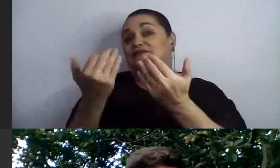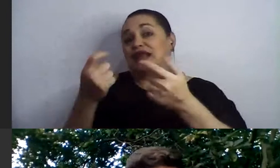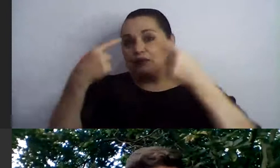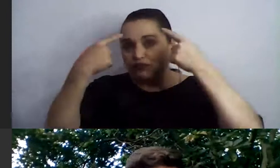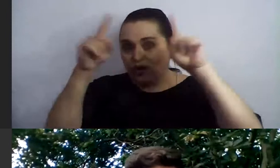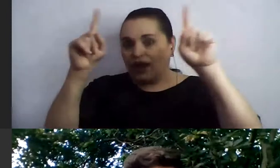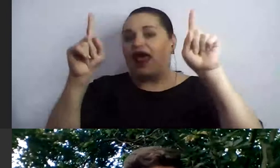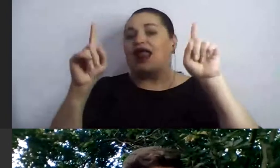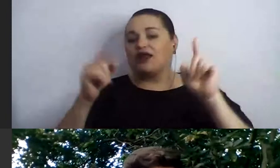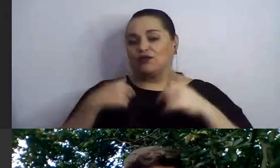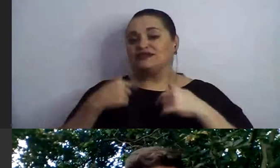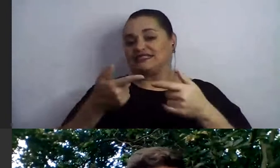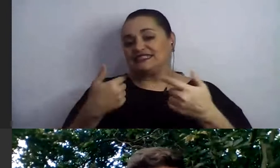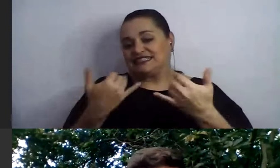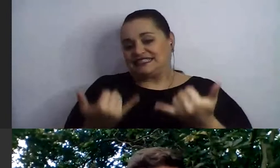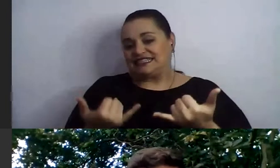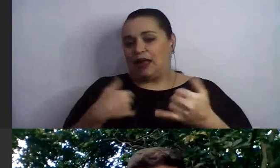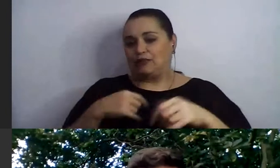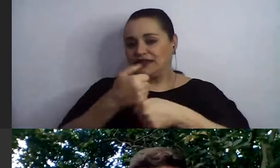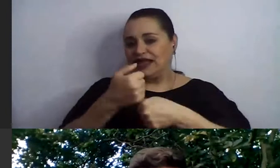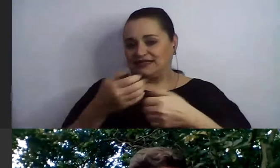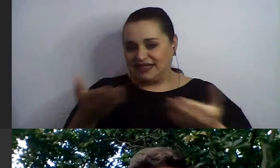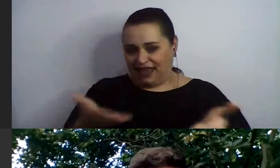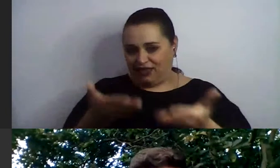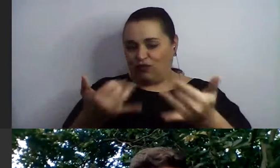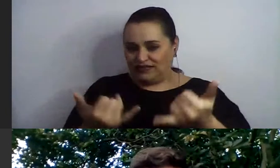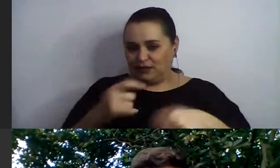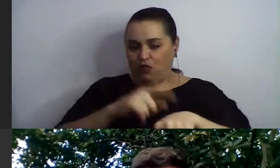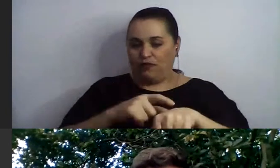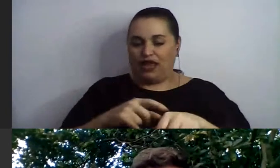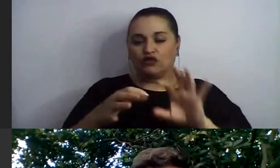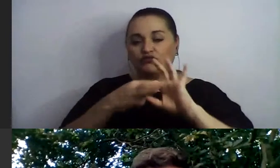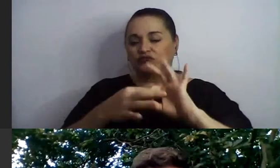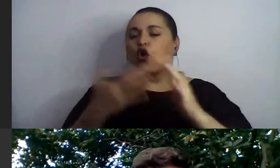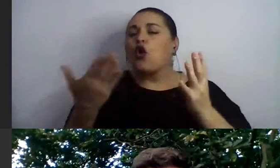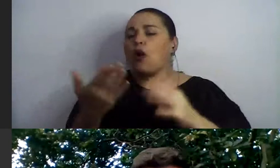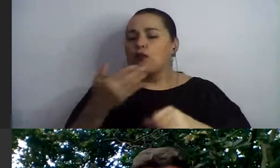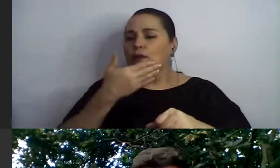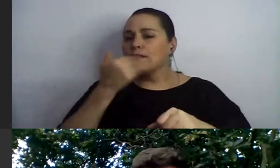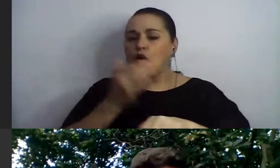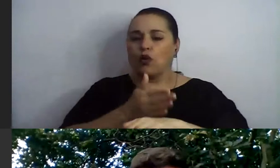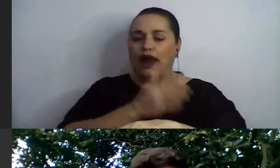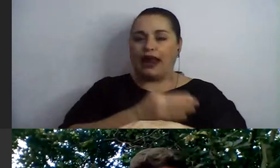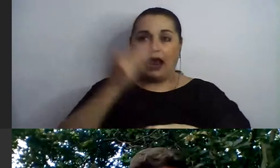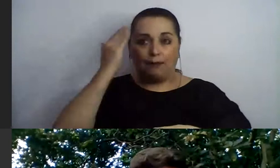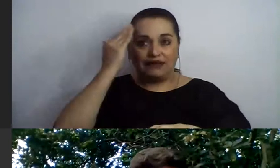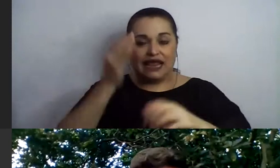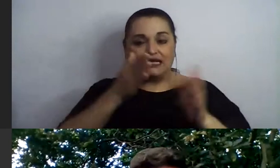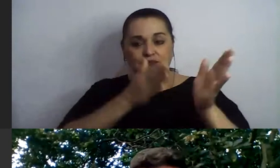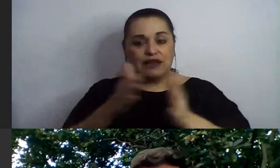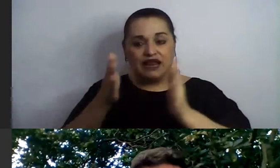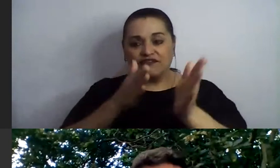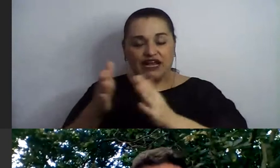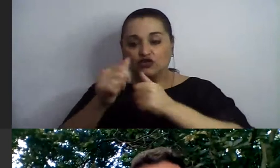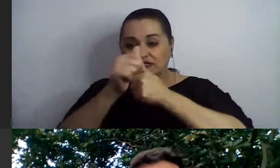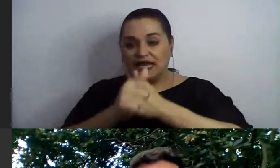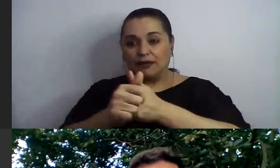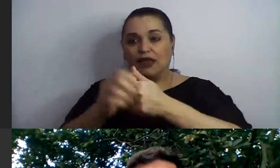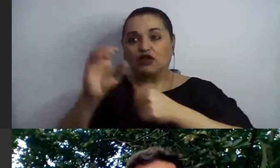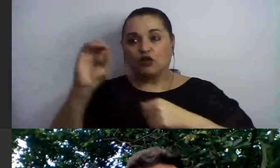estamos tratando de impulsar pero que tiene que ver con cómo mejorar las capacidades de planificación y seguimiento a los ODS